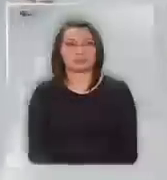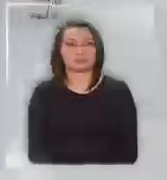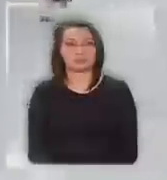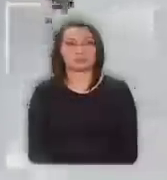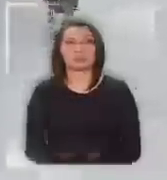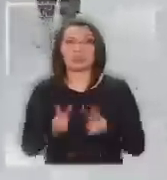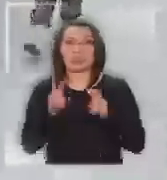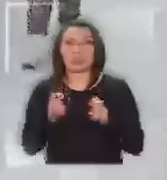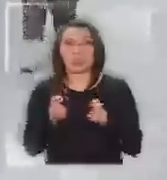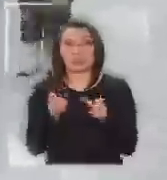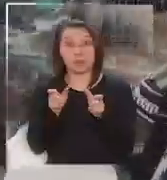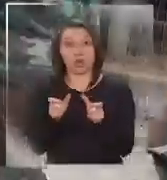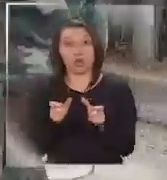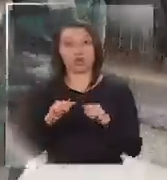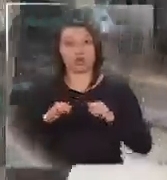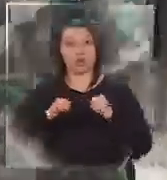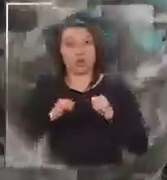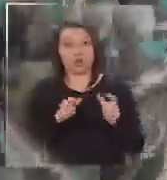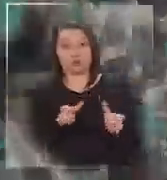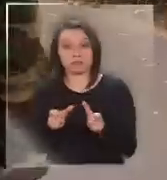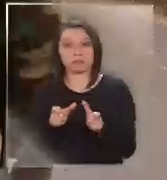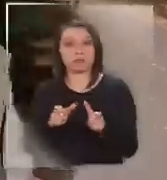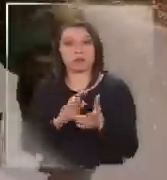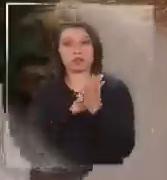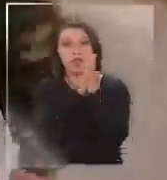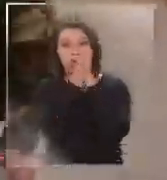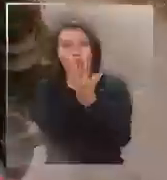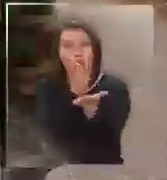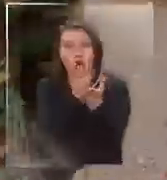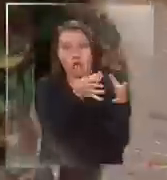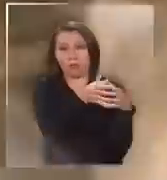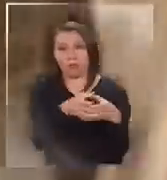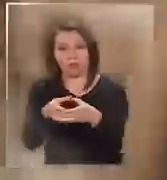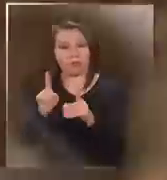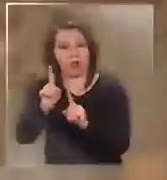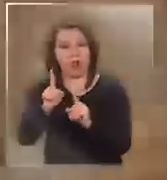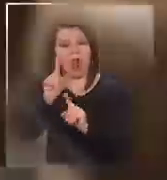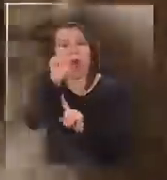Por un tema de manejo y control de los jóvenes, no van todos los alumnos del colegio.